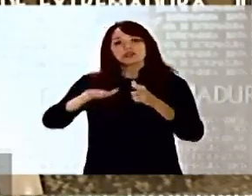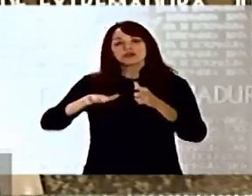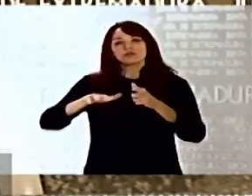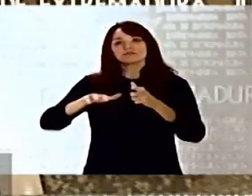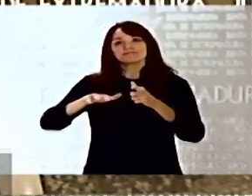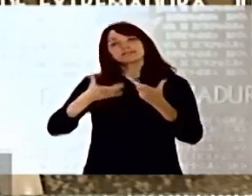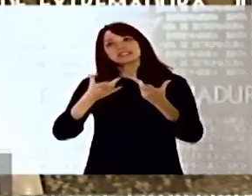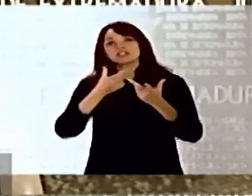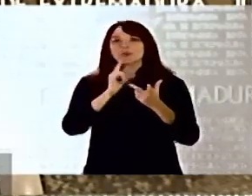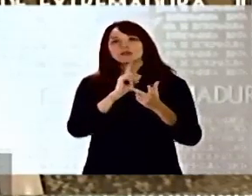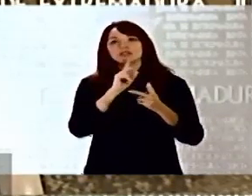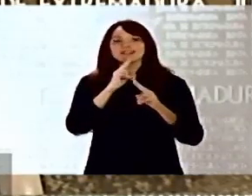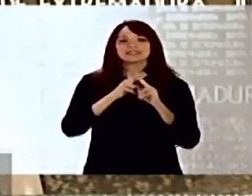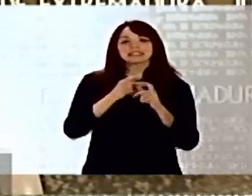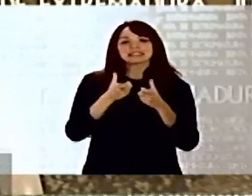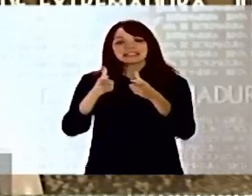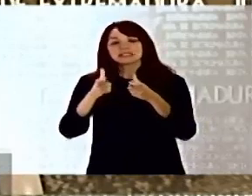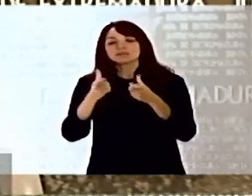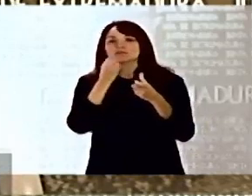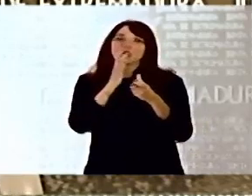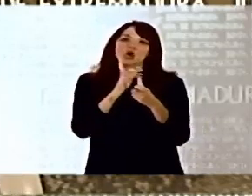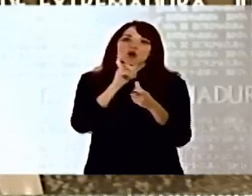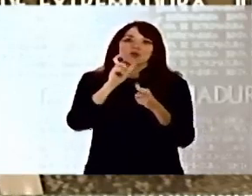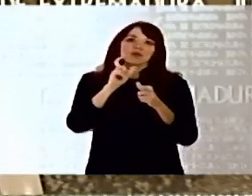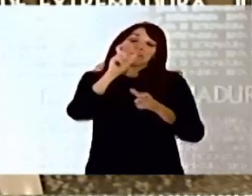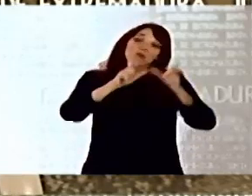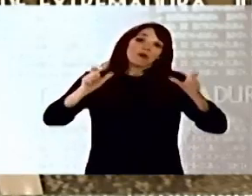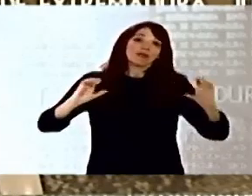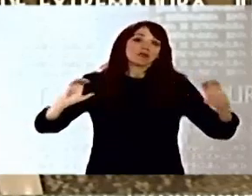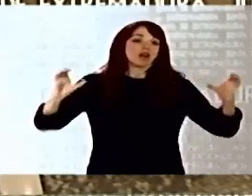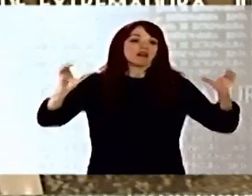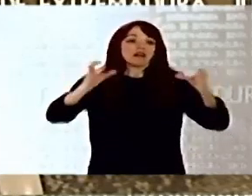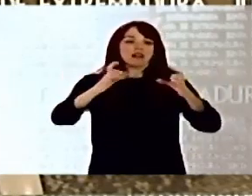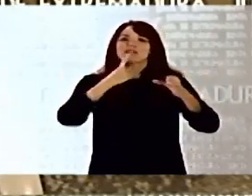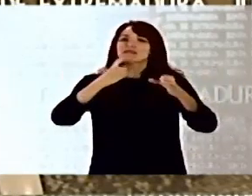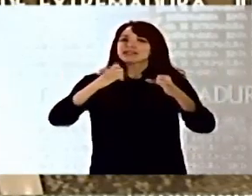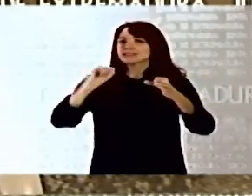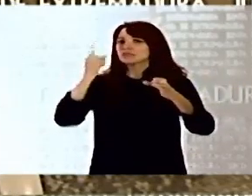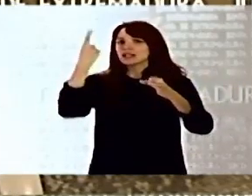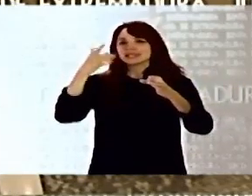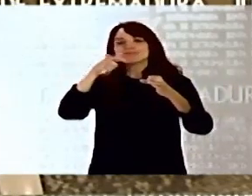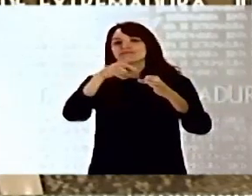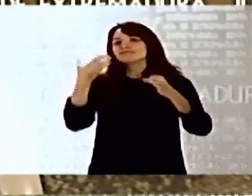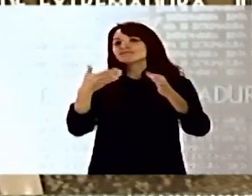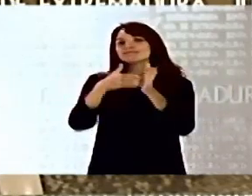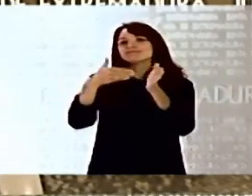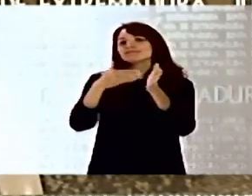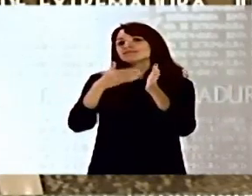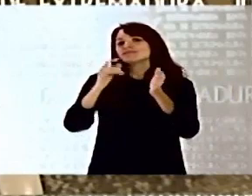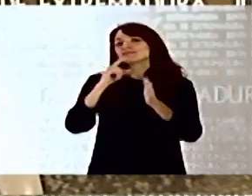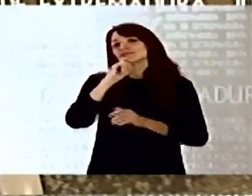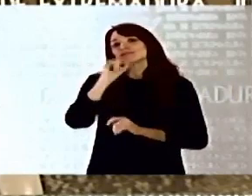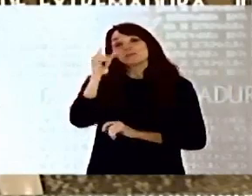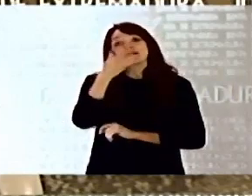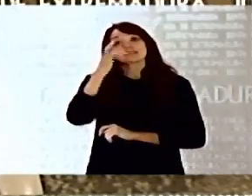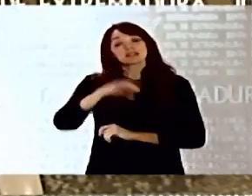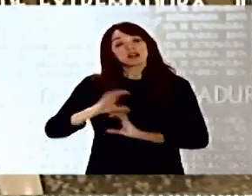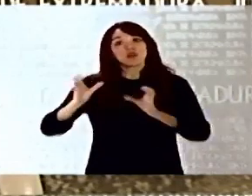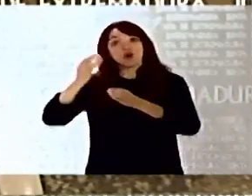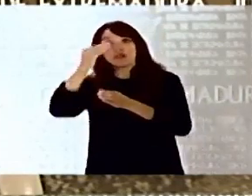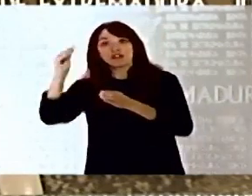sectores, no me gusta llamar sectores, grupo poblacional que mayor dificultad tiene para acceder a un empleo, como son los jóvenes. Es cierto que tenemos